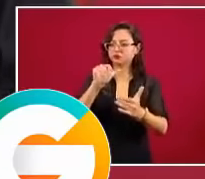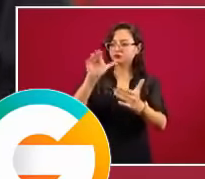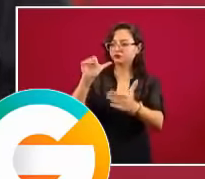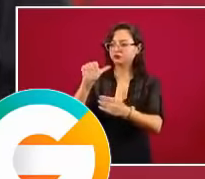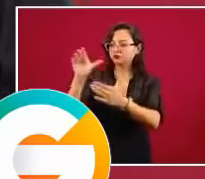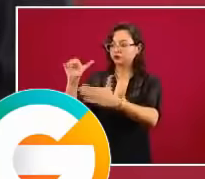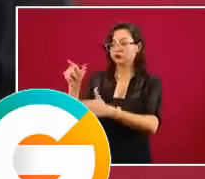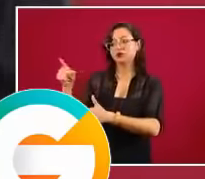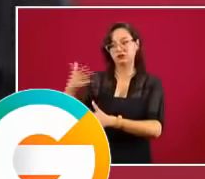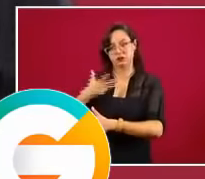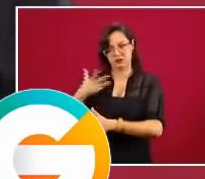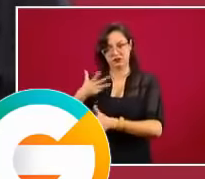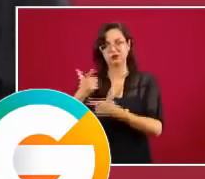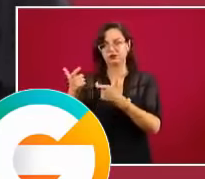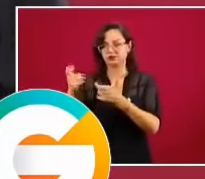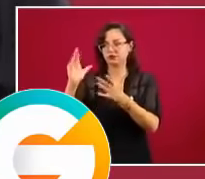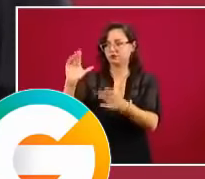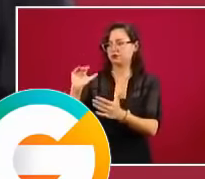los que tienen